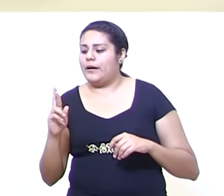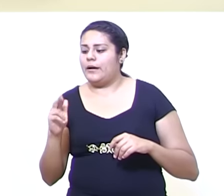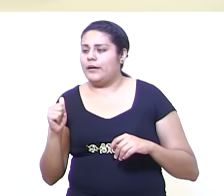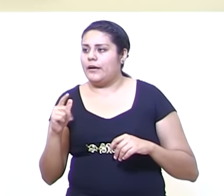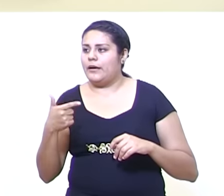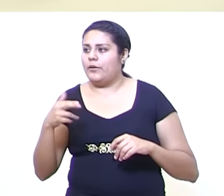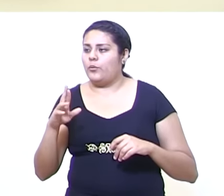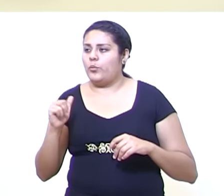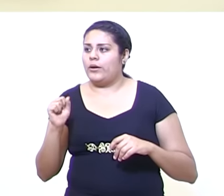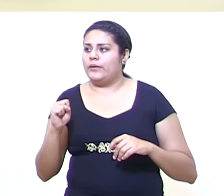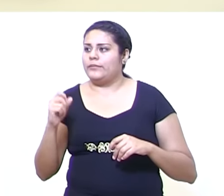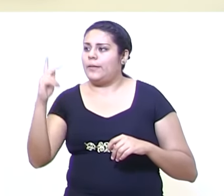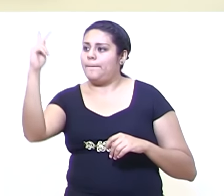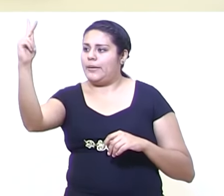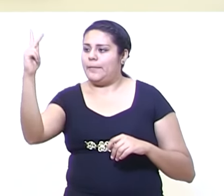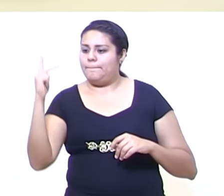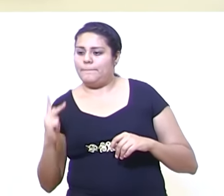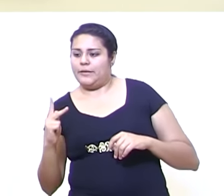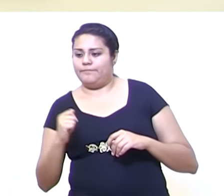Quiero compartir contigo